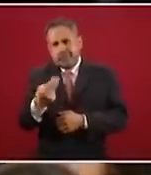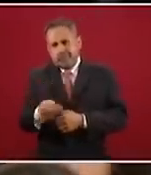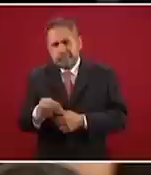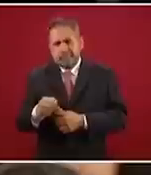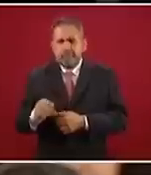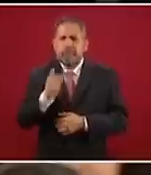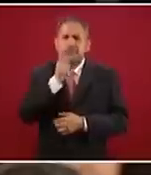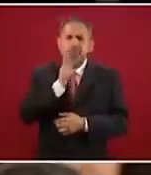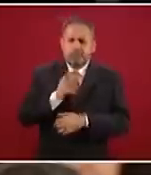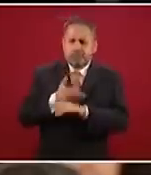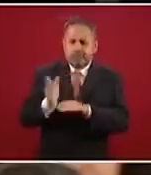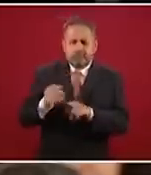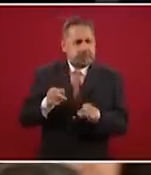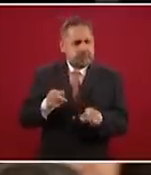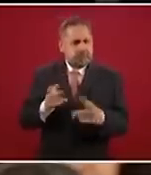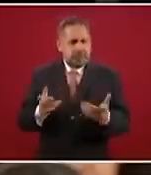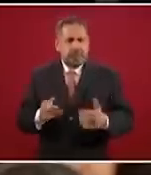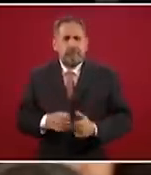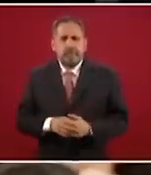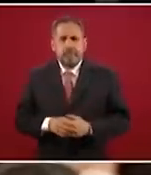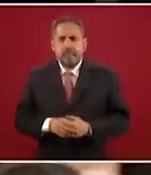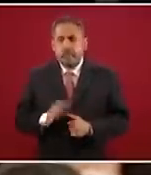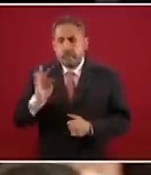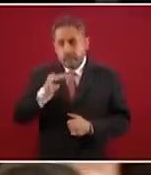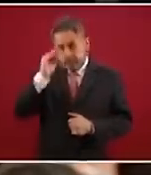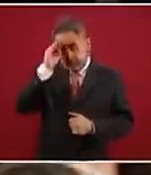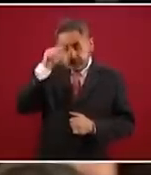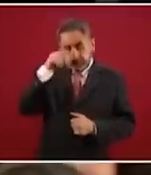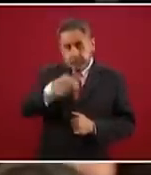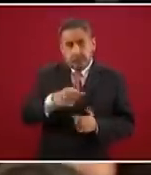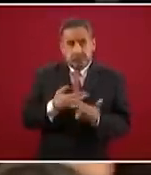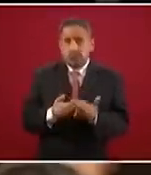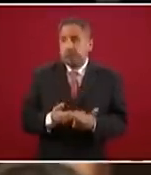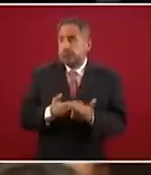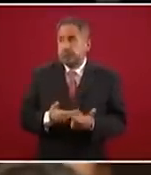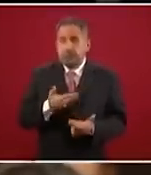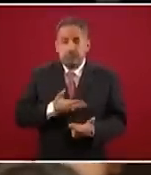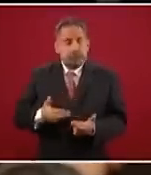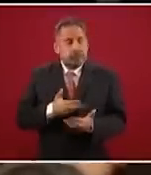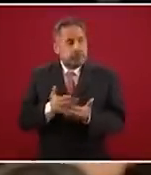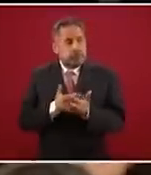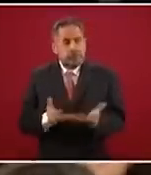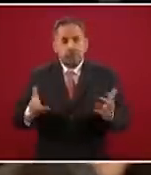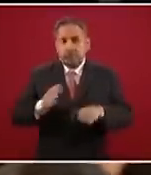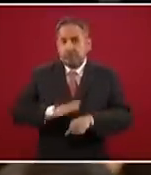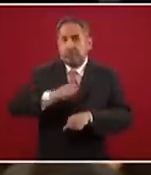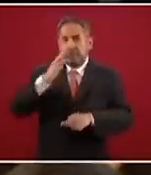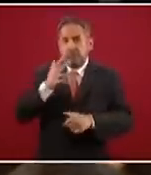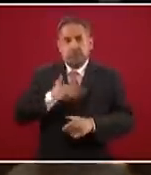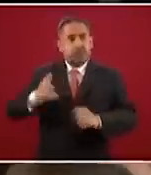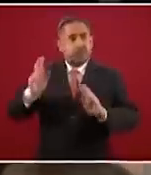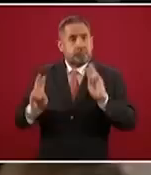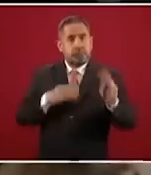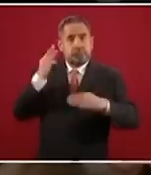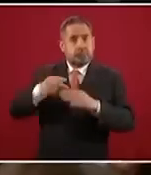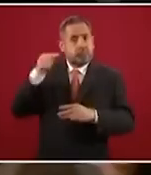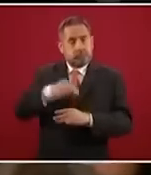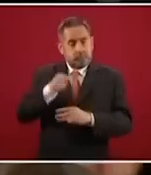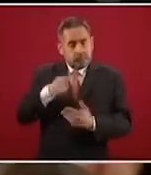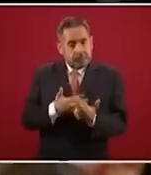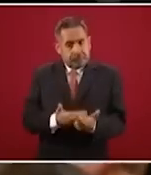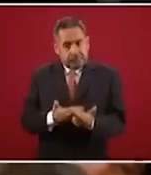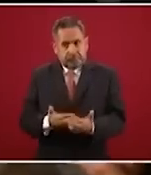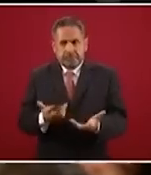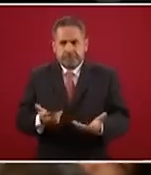el petróleo blanco, y se considera que es una de las reservas más grandes del mundo. Yo le